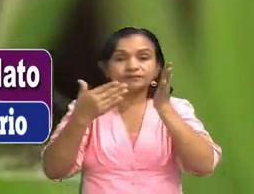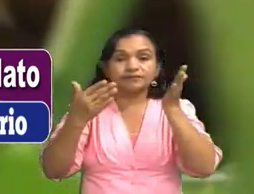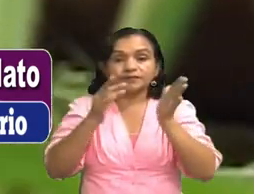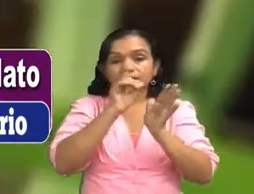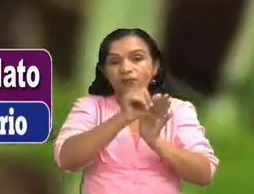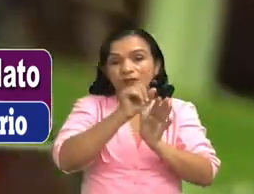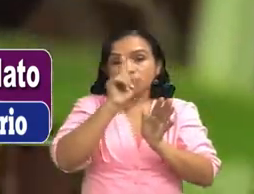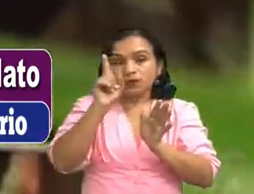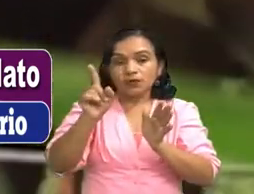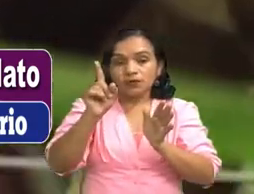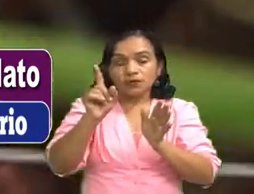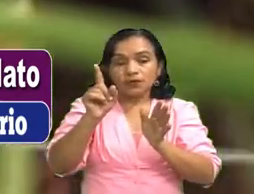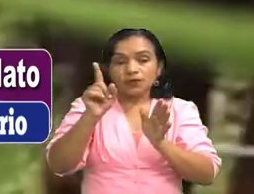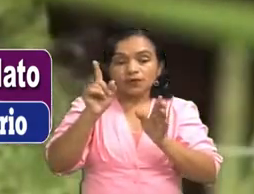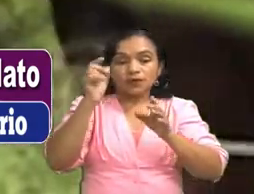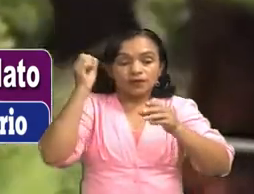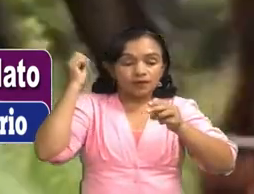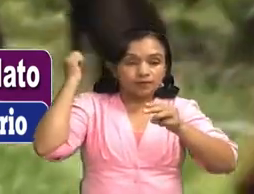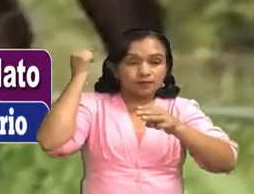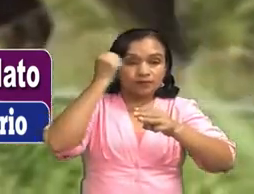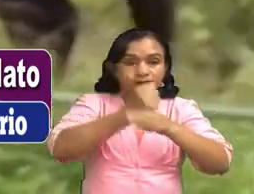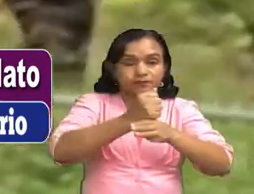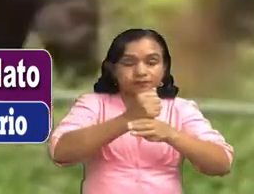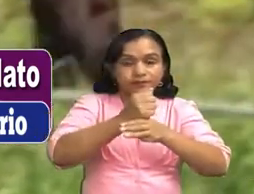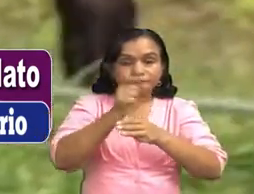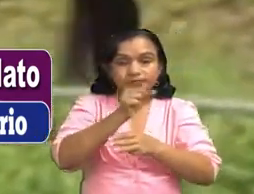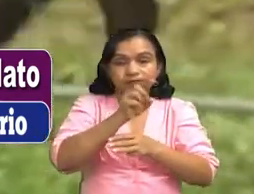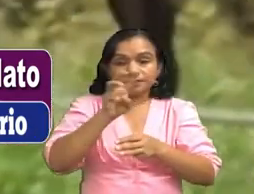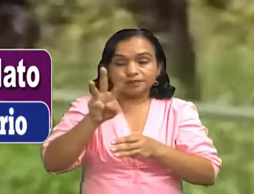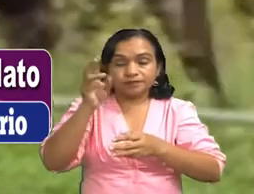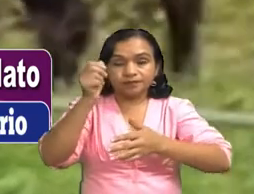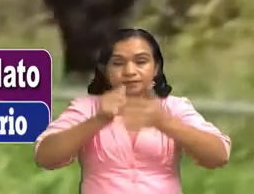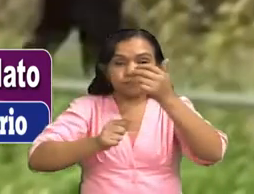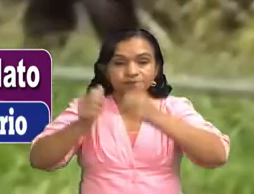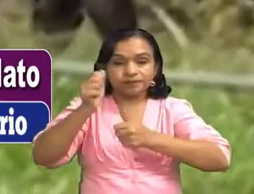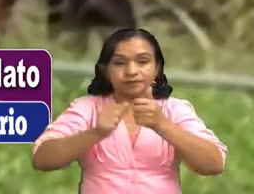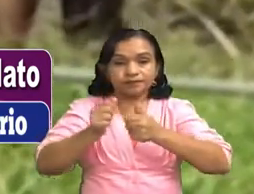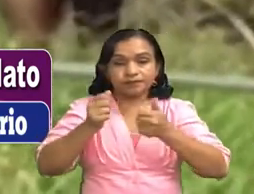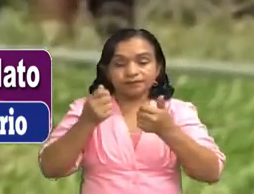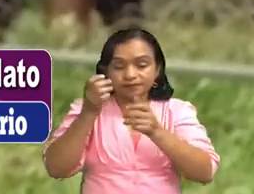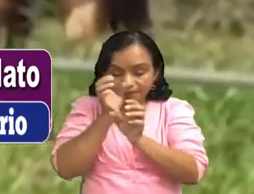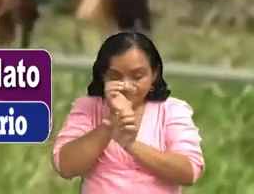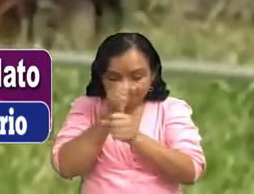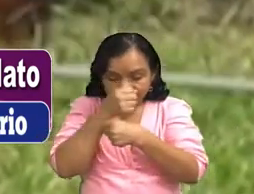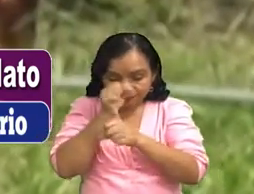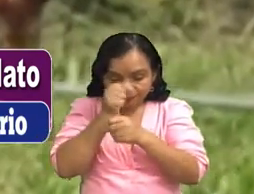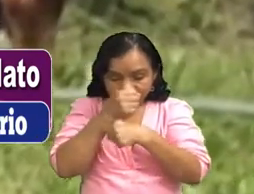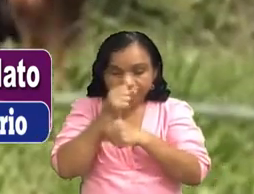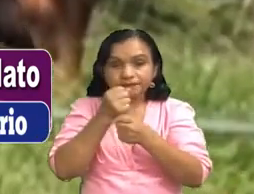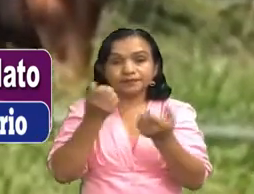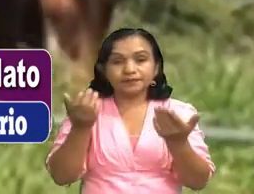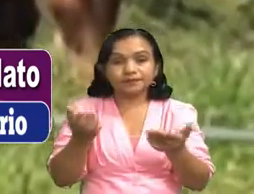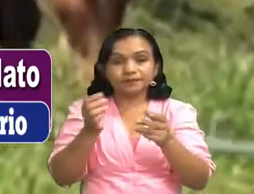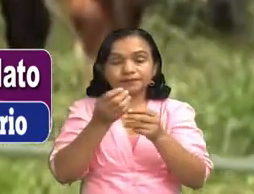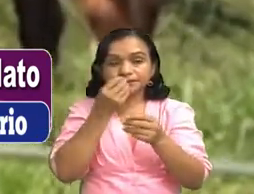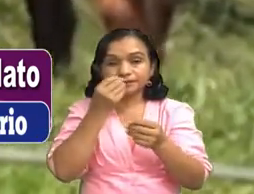11 rastros municipales y 13 centros de acopio de leche, muestreo para microbiología de los alimentos, lo que nos